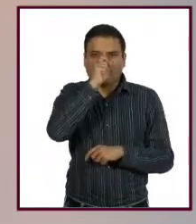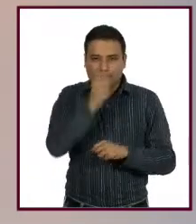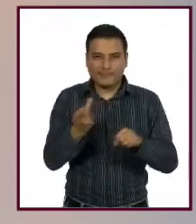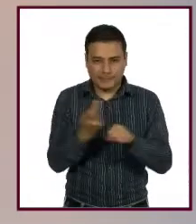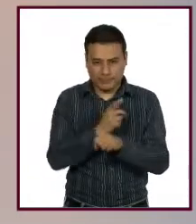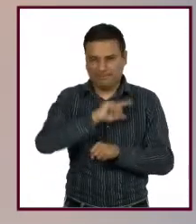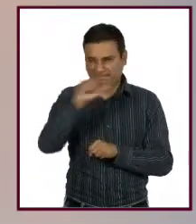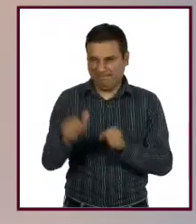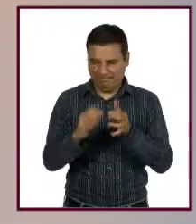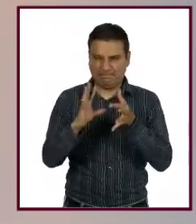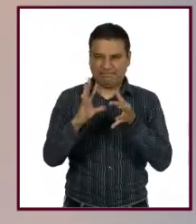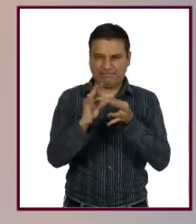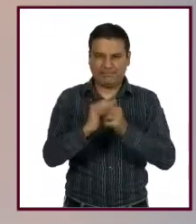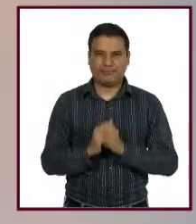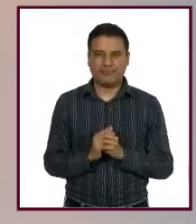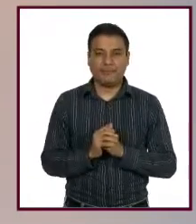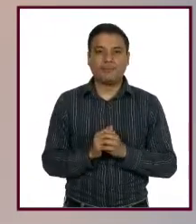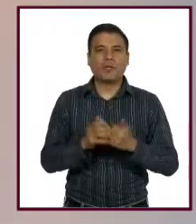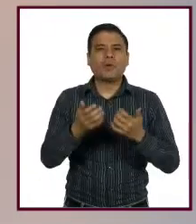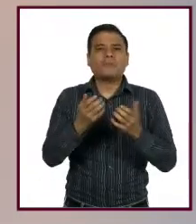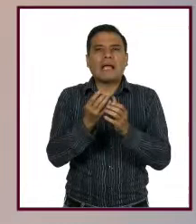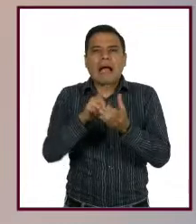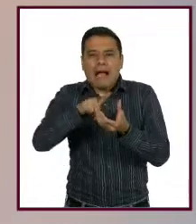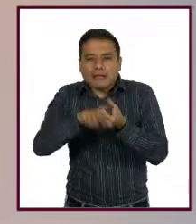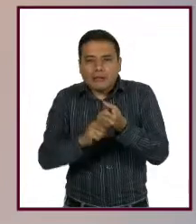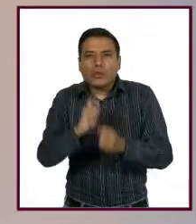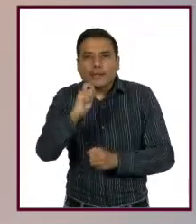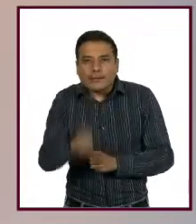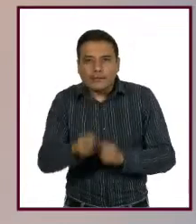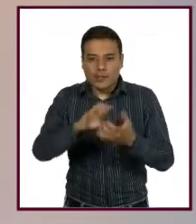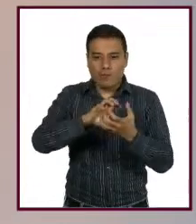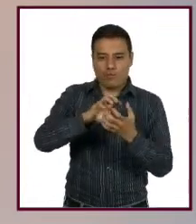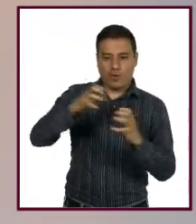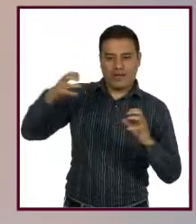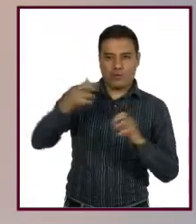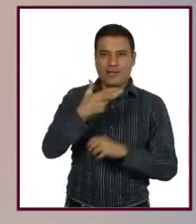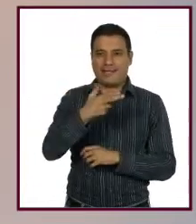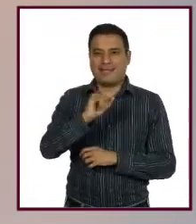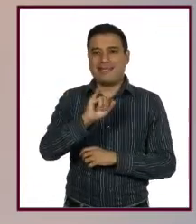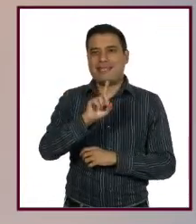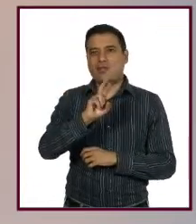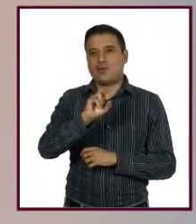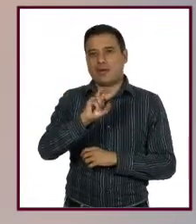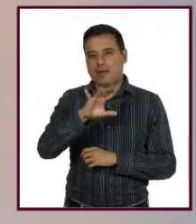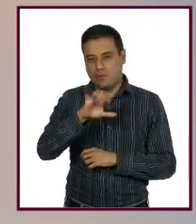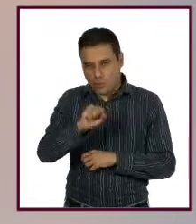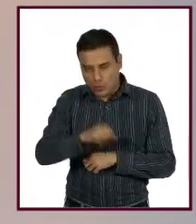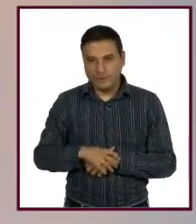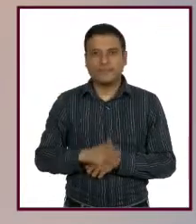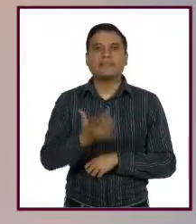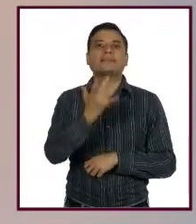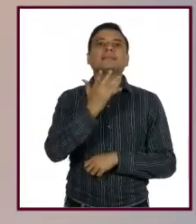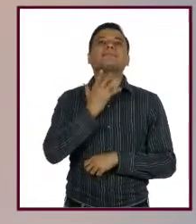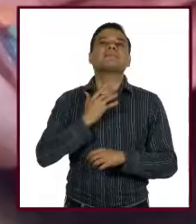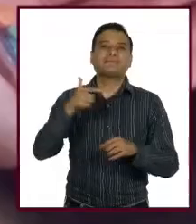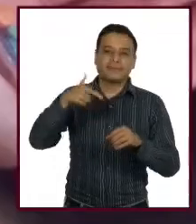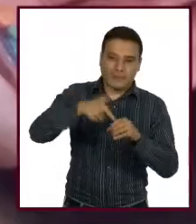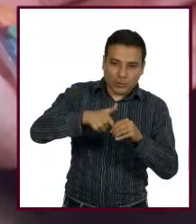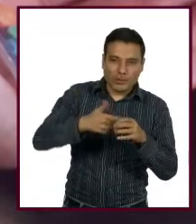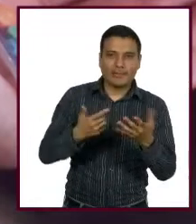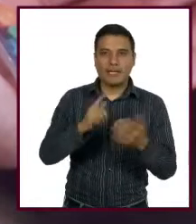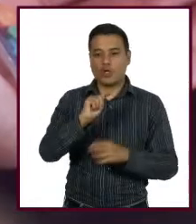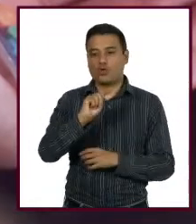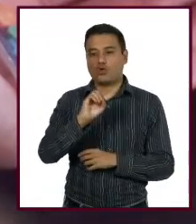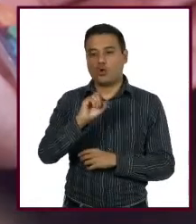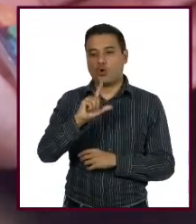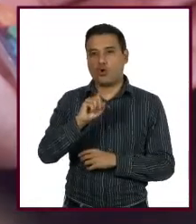Pero en general, las sustancias son moléculas, son hidrocarburos, son tolueno, gasolina, pegamentos, etcétera. Muy bien,